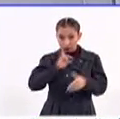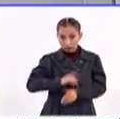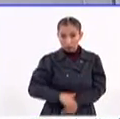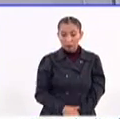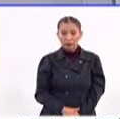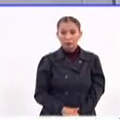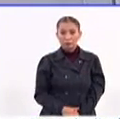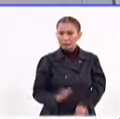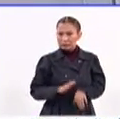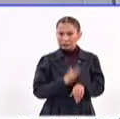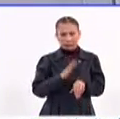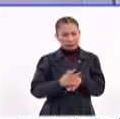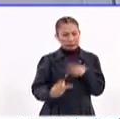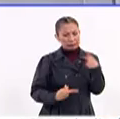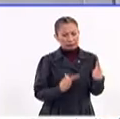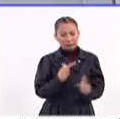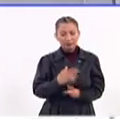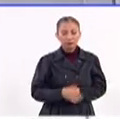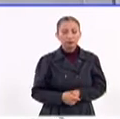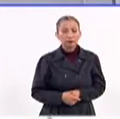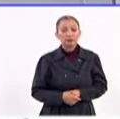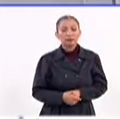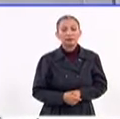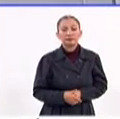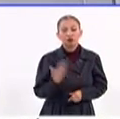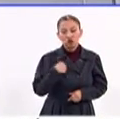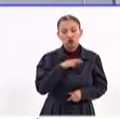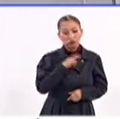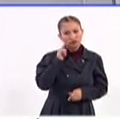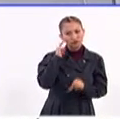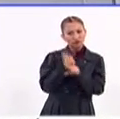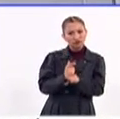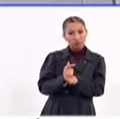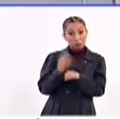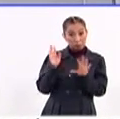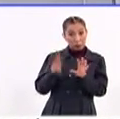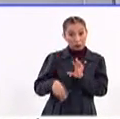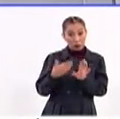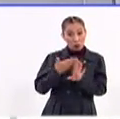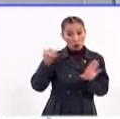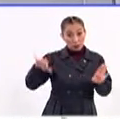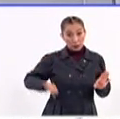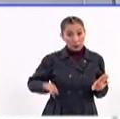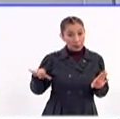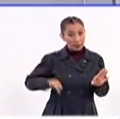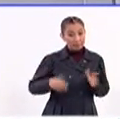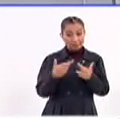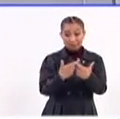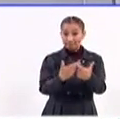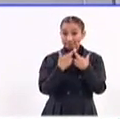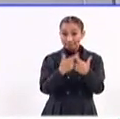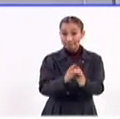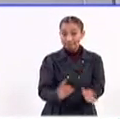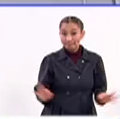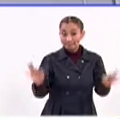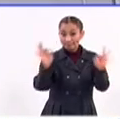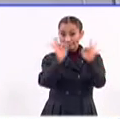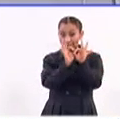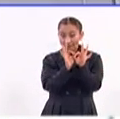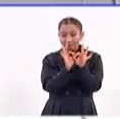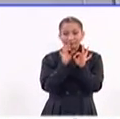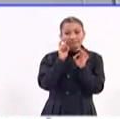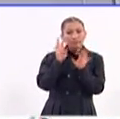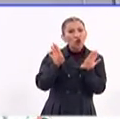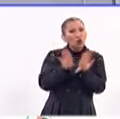Es una excelente pregunta, porque nosotros hemos notado de una forma muy interesante, bastante relevante,